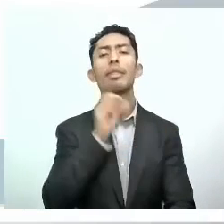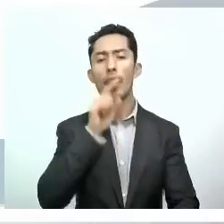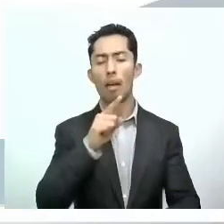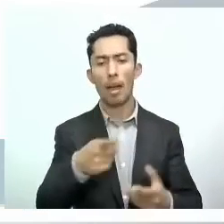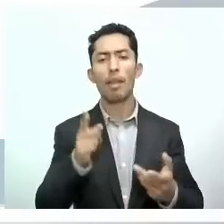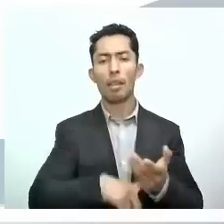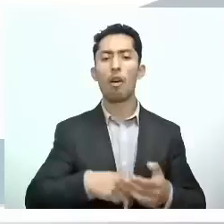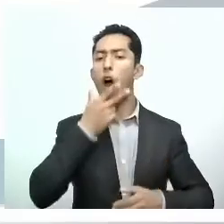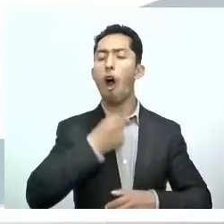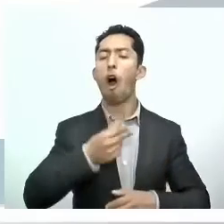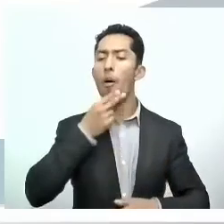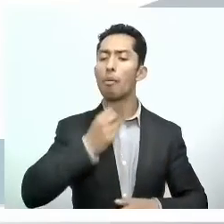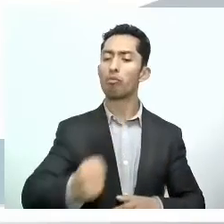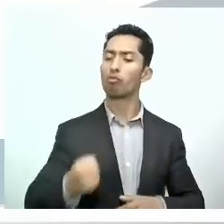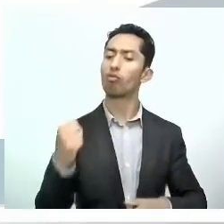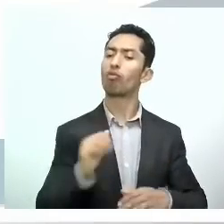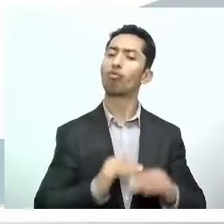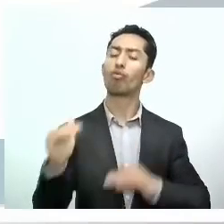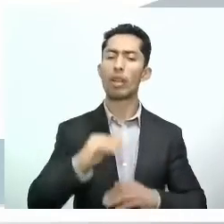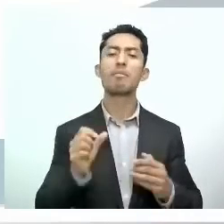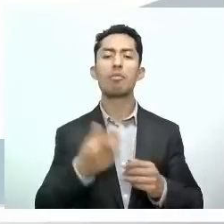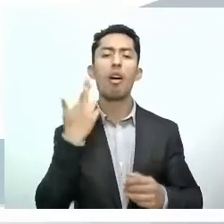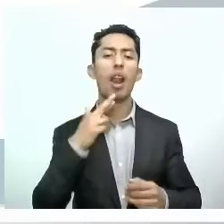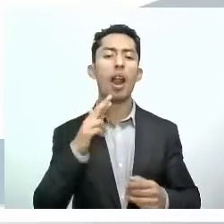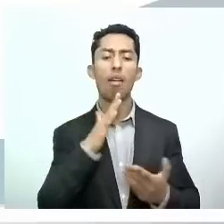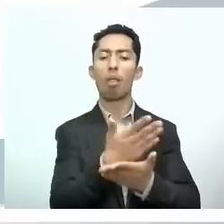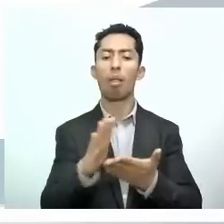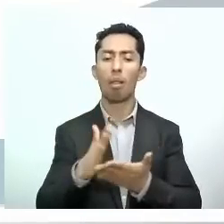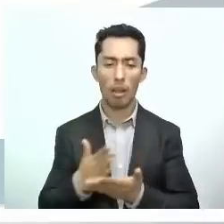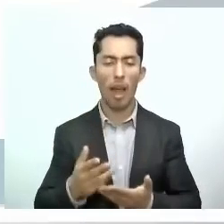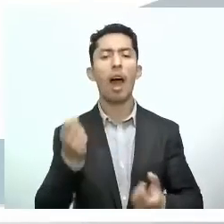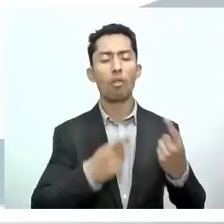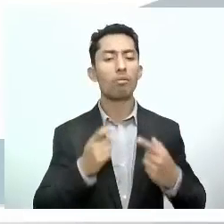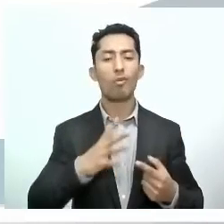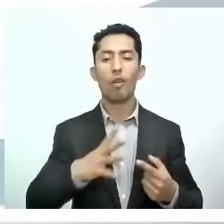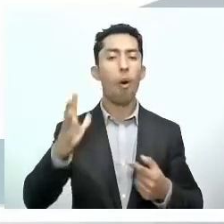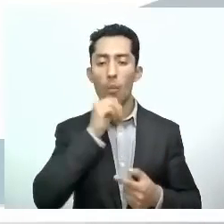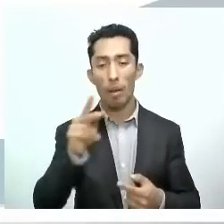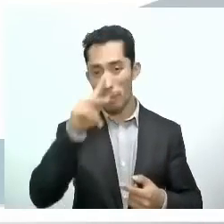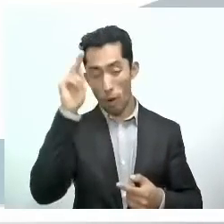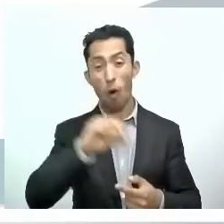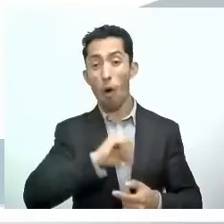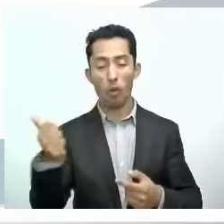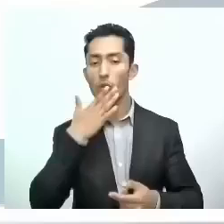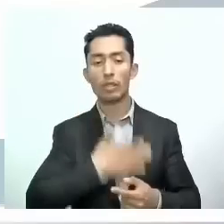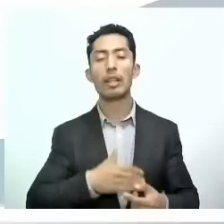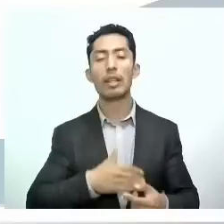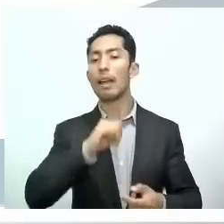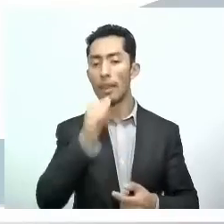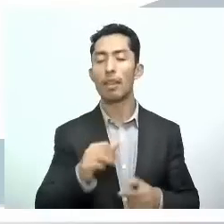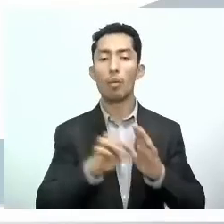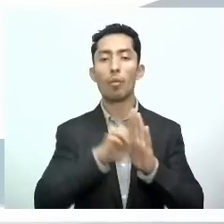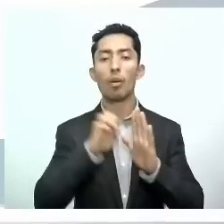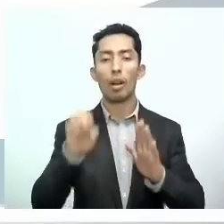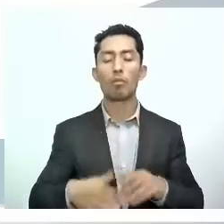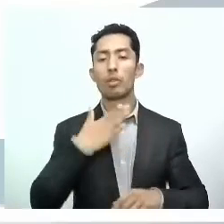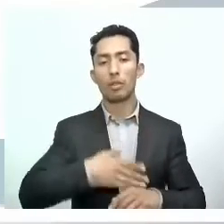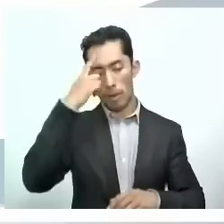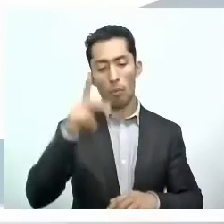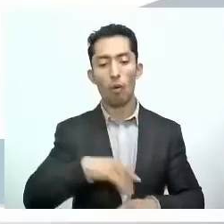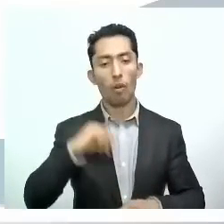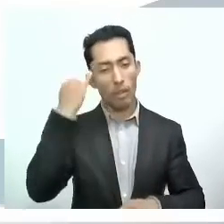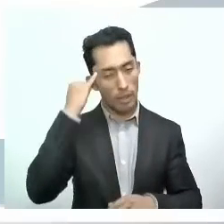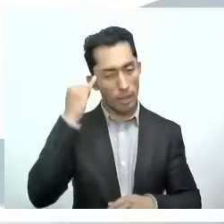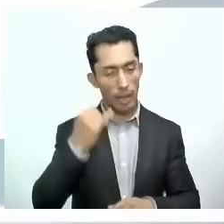patriarcal, sino racistas, que han impedido incluso otro tipo de justicias, ¿no? Como la justicia para los pueblos indígenas, que